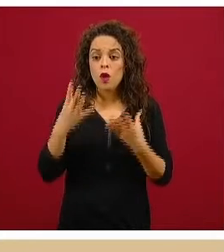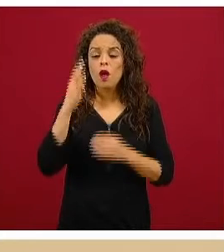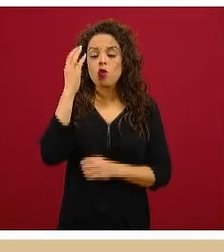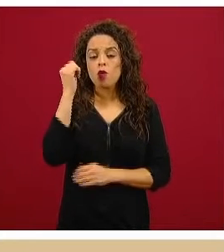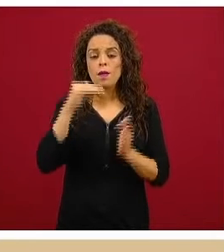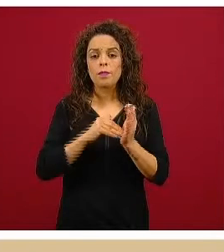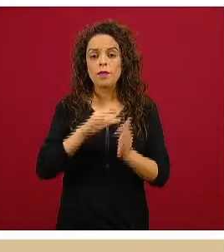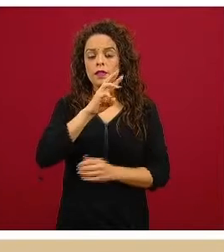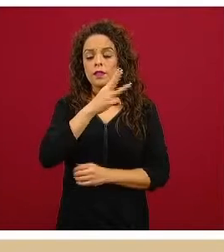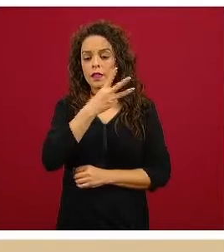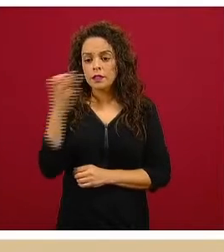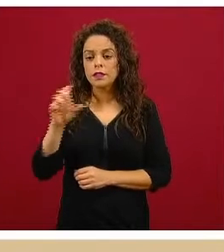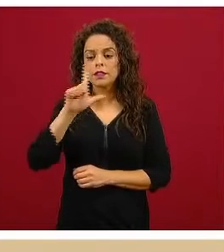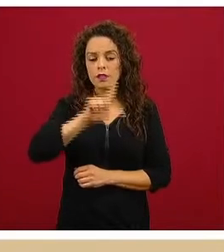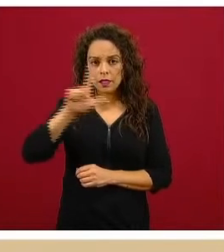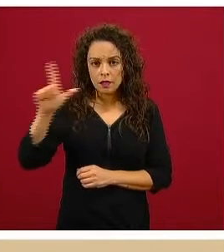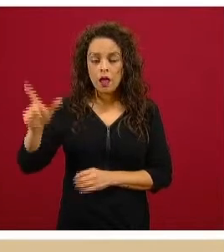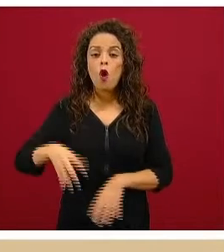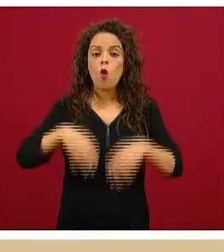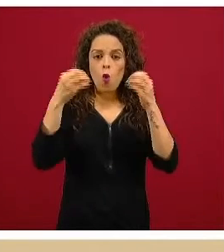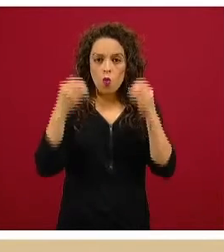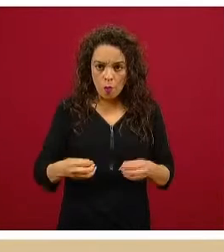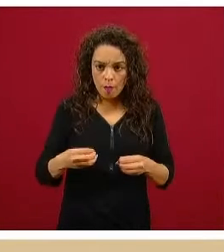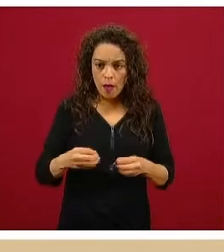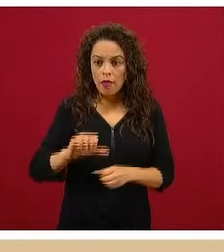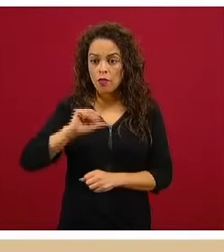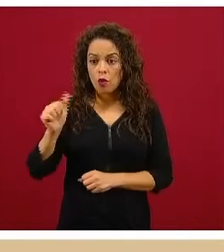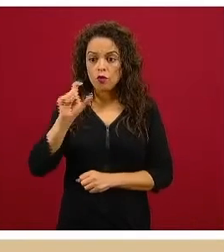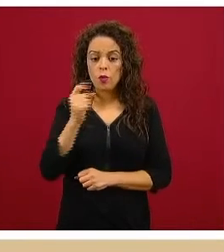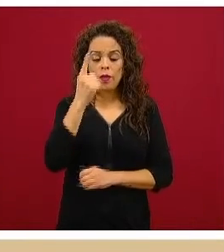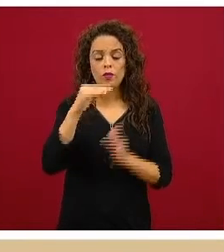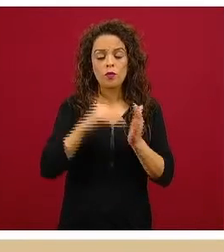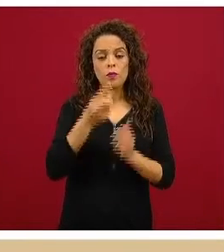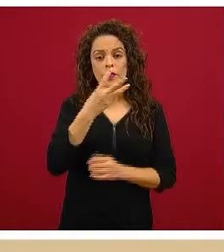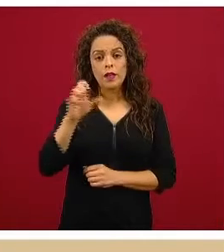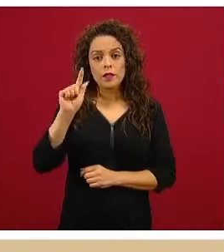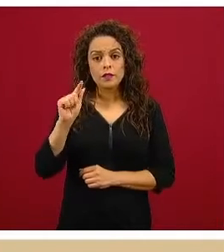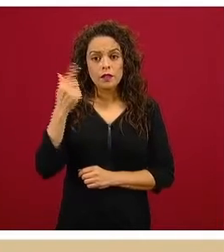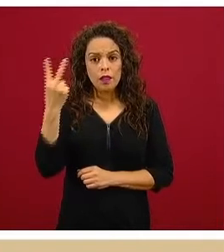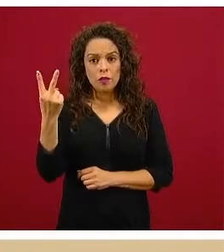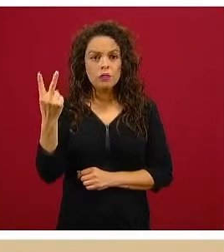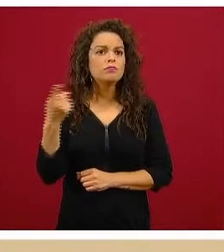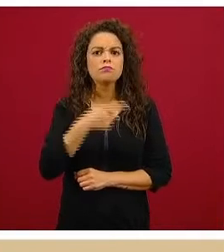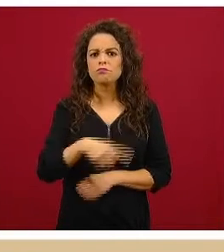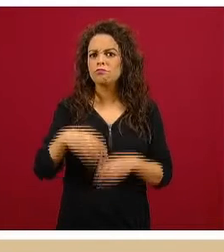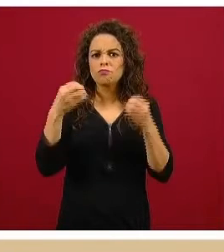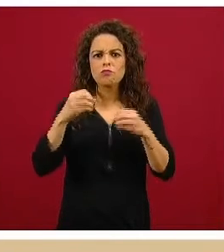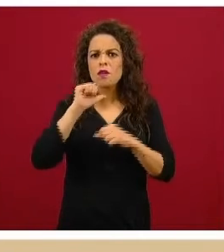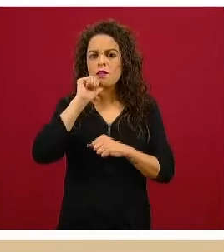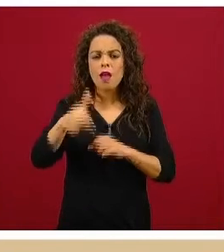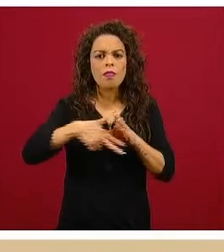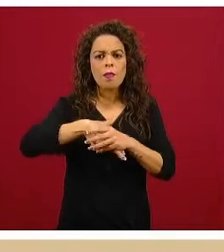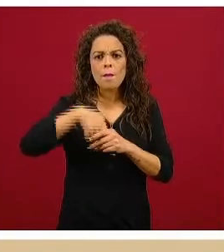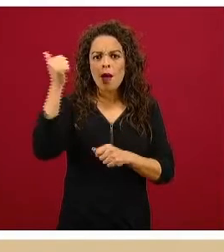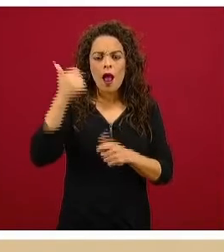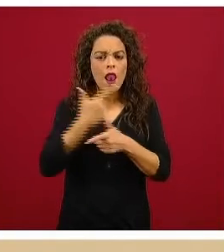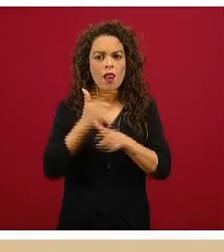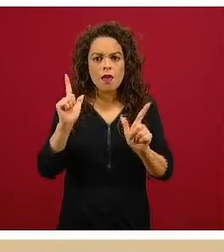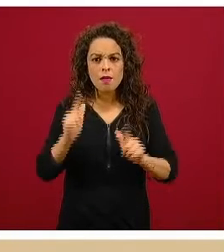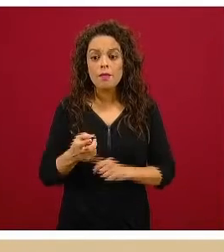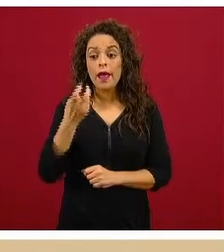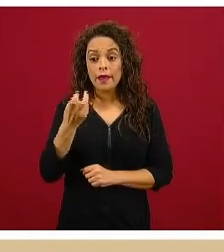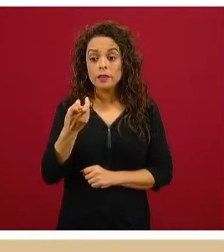personas hospitalizadas, salen de alta, en su mayoría 80% recuperadas. Y aquí lo que podemos ver es que a